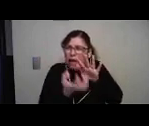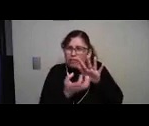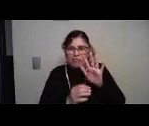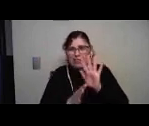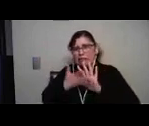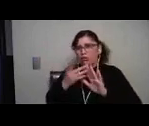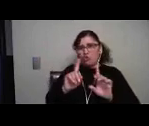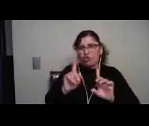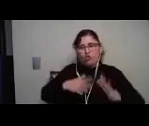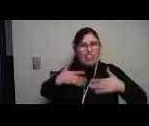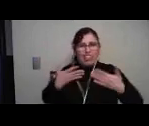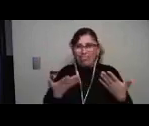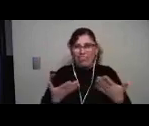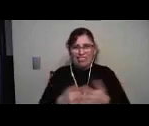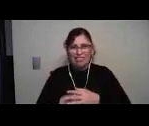Gracias.